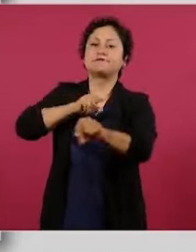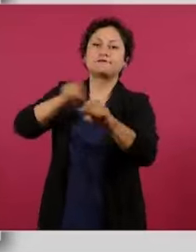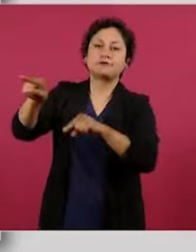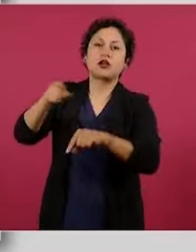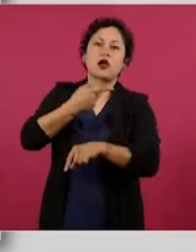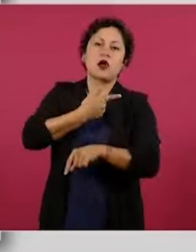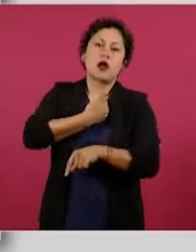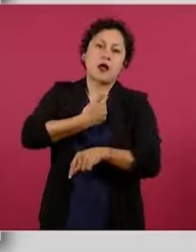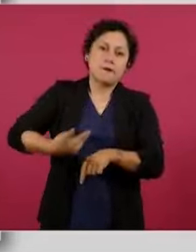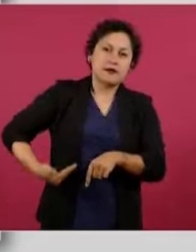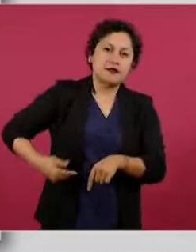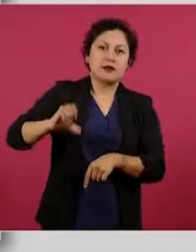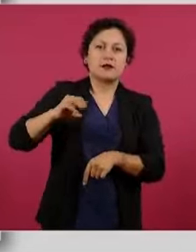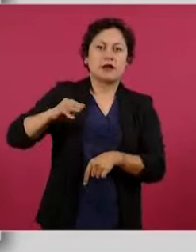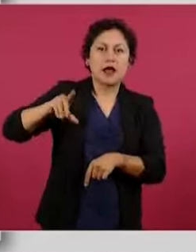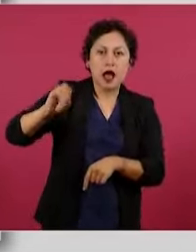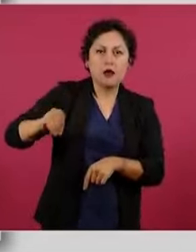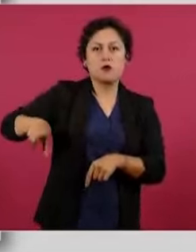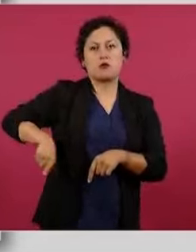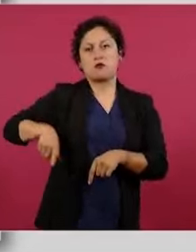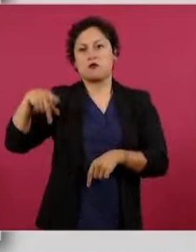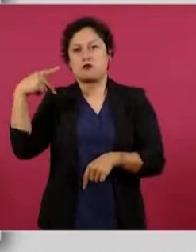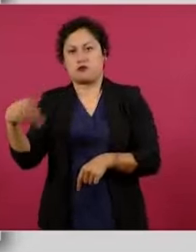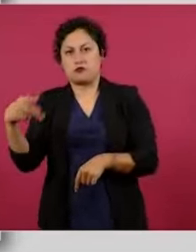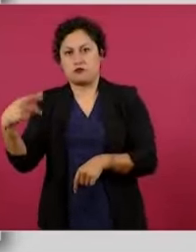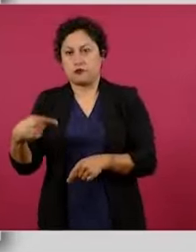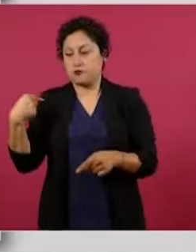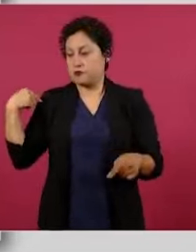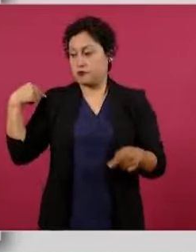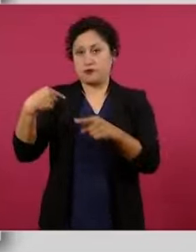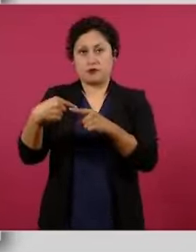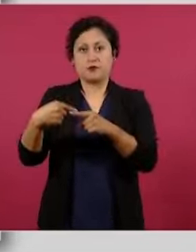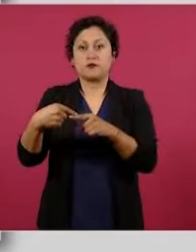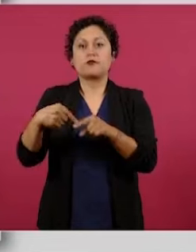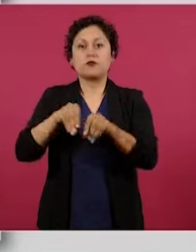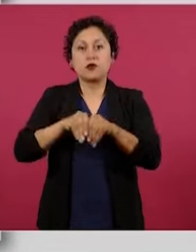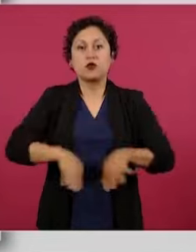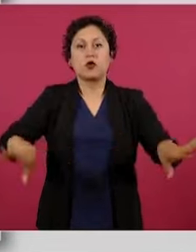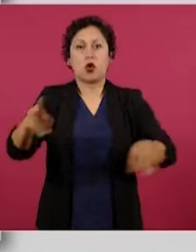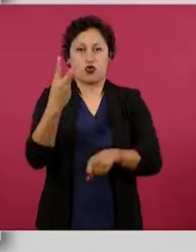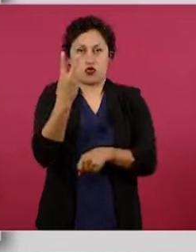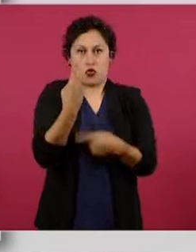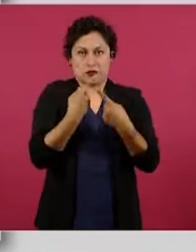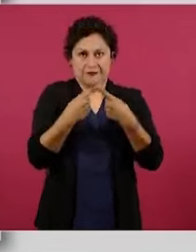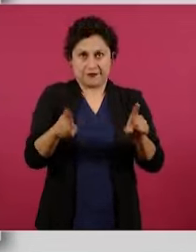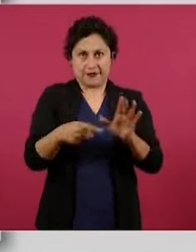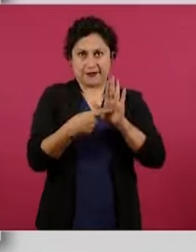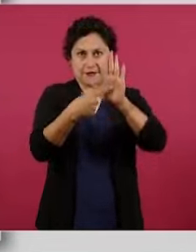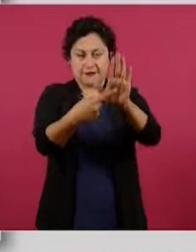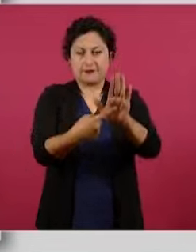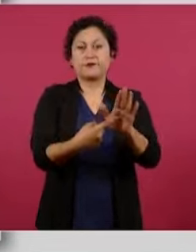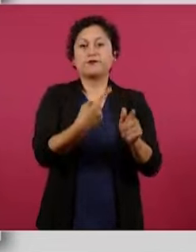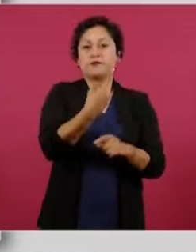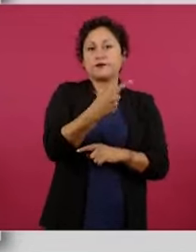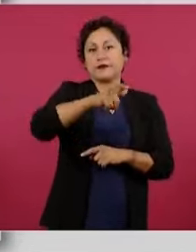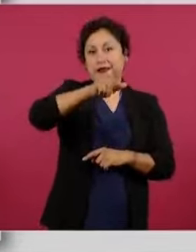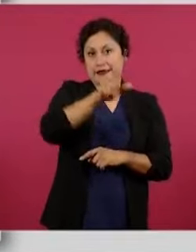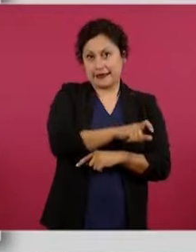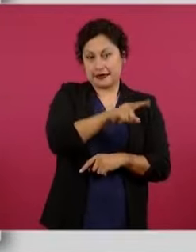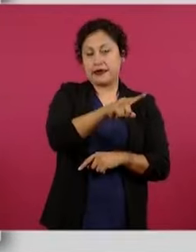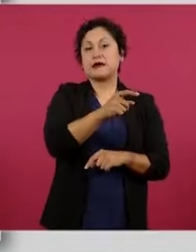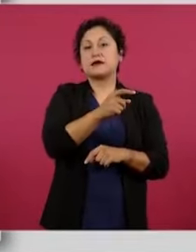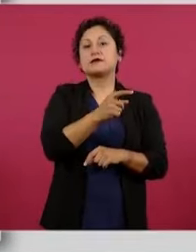democracia hasta la próxima Amigas y amigos de 4t México juntas y juntos construyamos